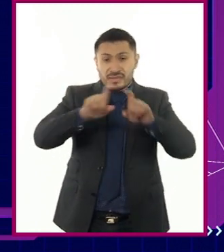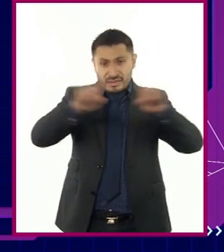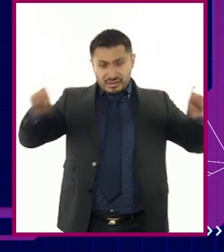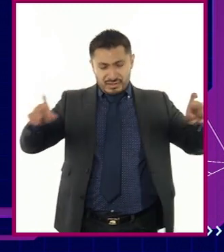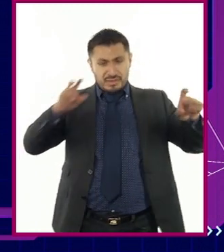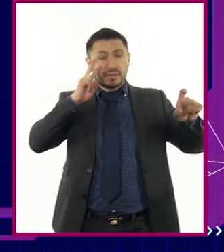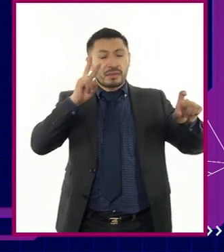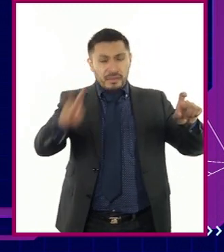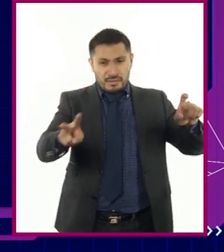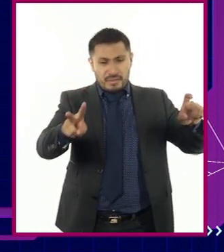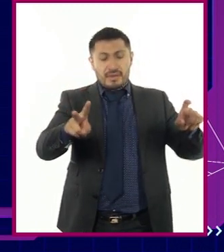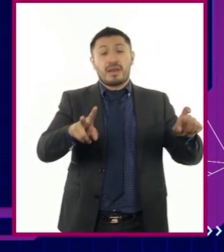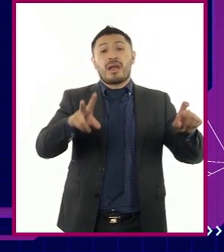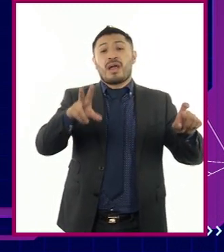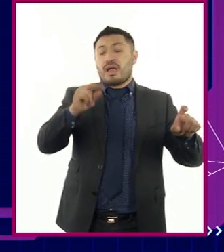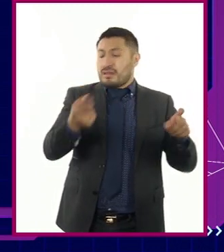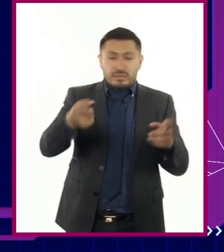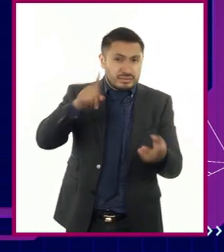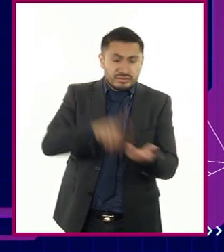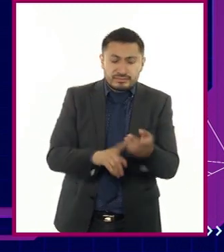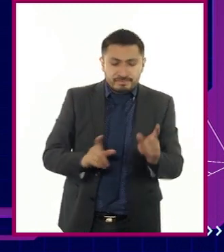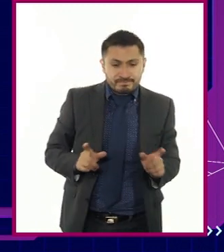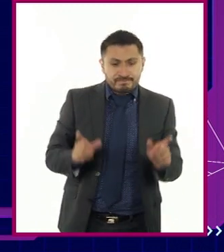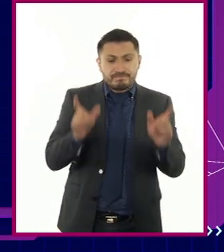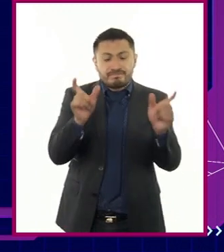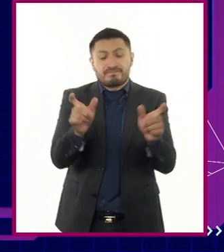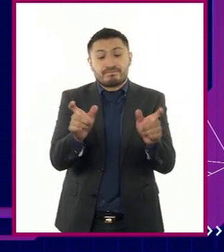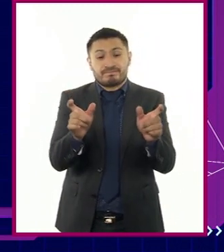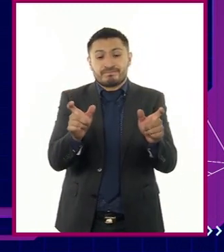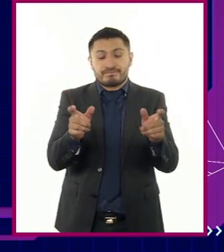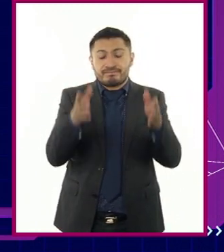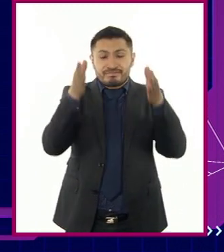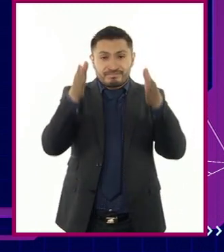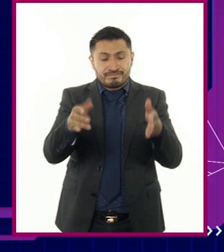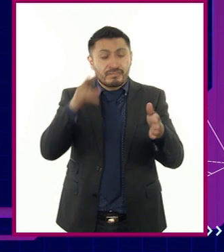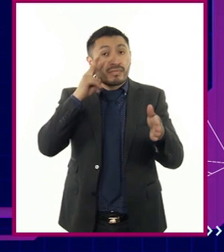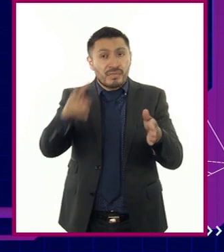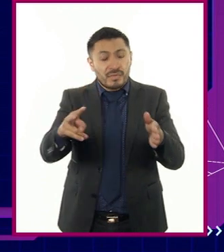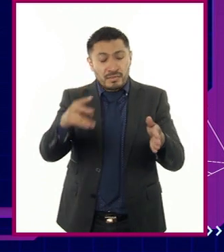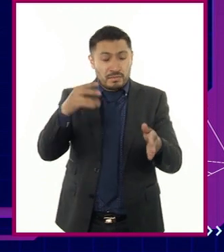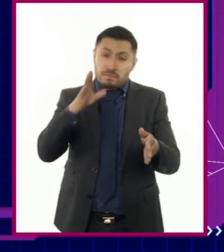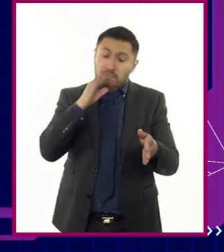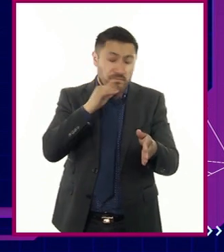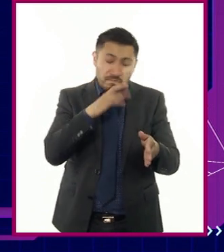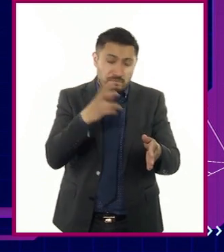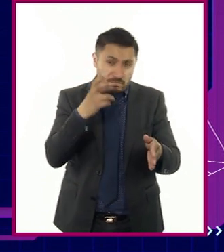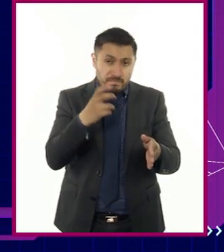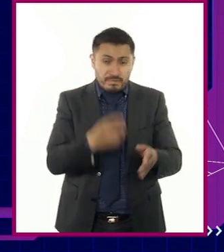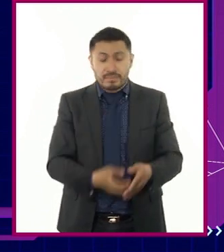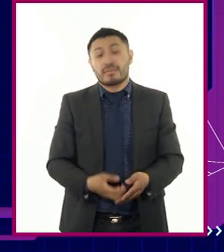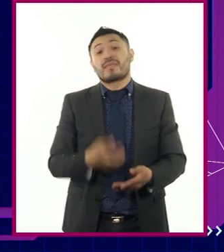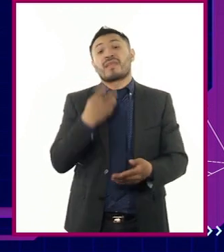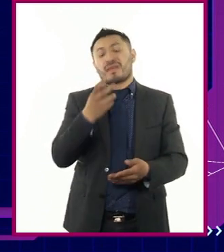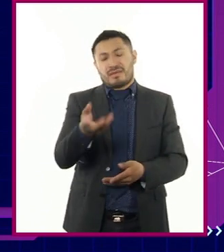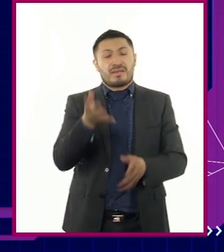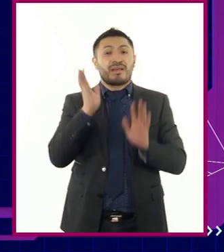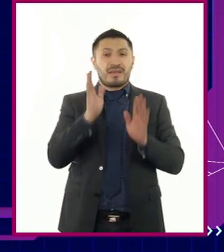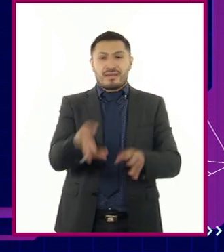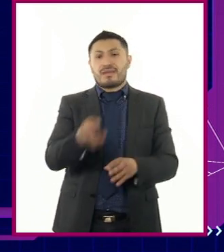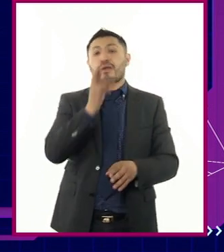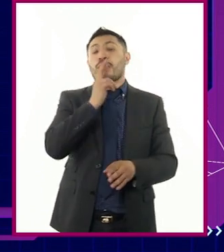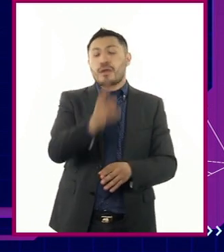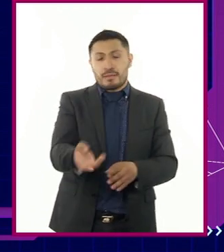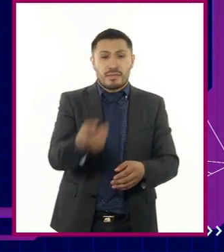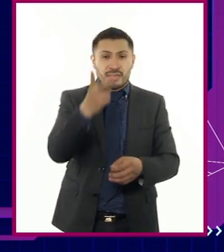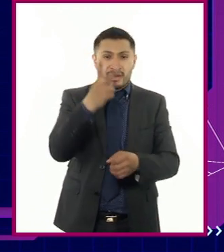puede ver que no está dentro del intervalo correspondiente a lo visible por el ojo humano. Y con esto hemos respondido